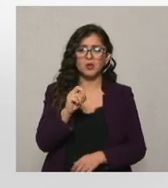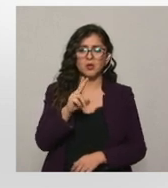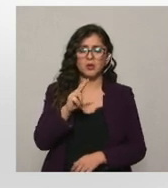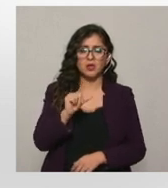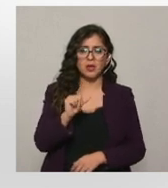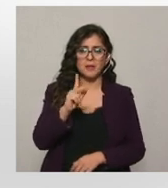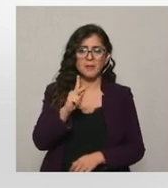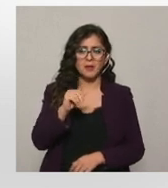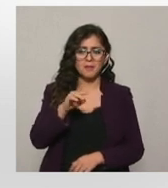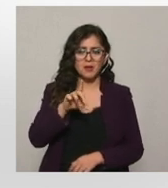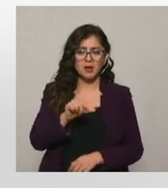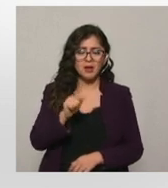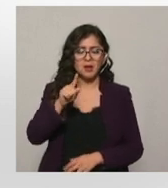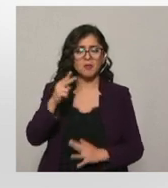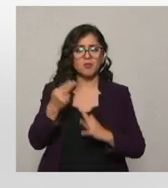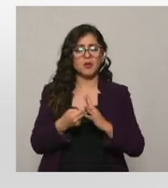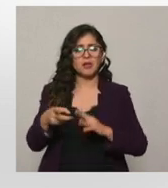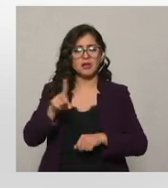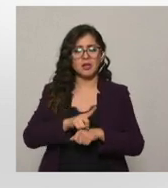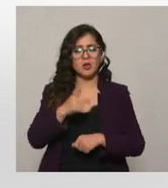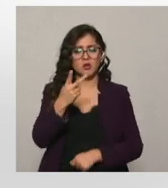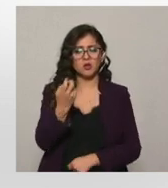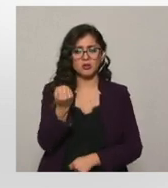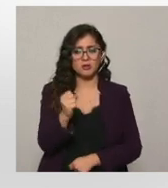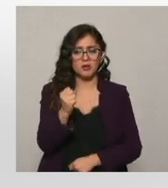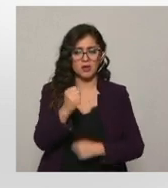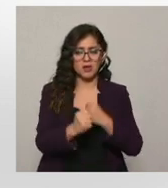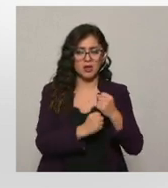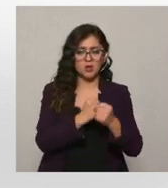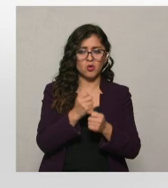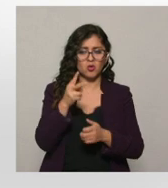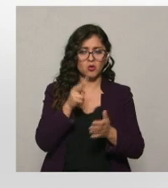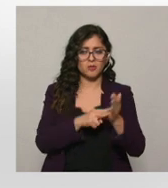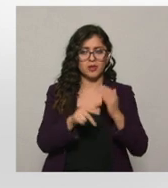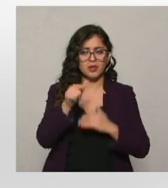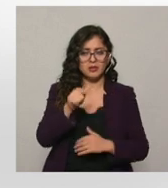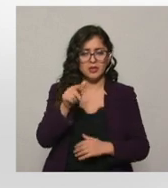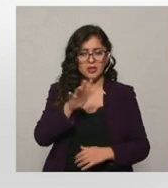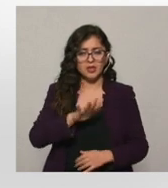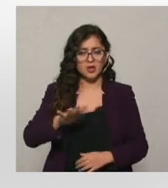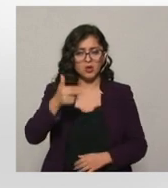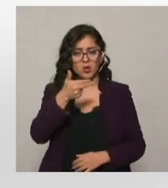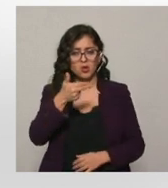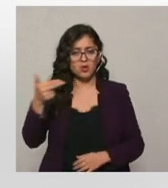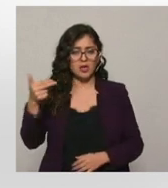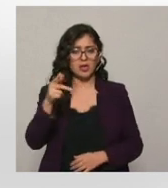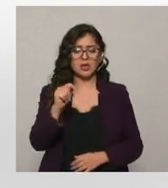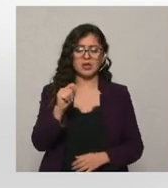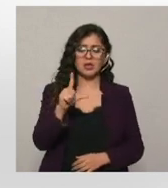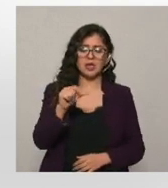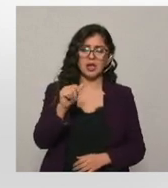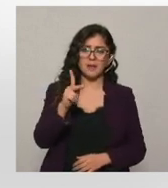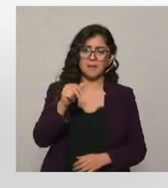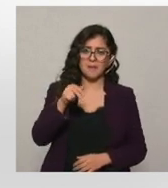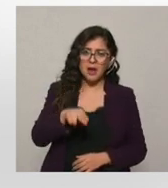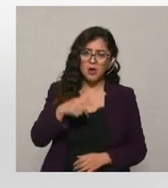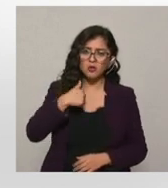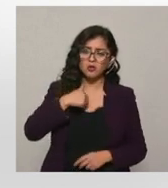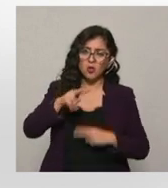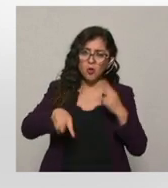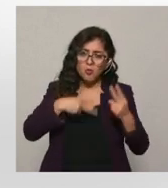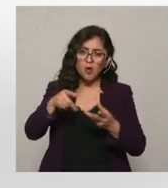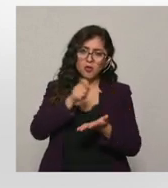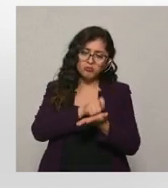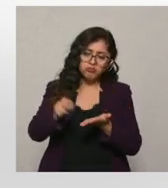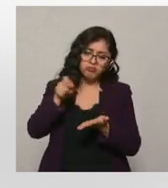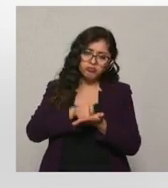fue encontrada asesinada el 2 de septiembre del 2017 en un hotel de Tlalpan. Yo lo documento como todos los documentos